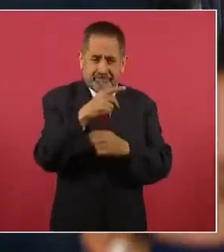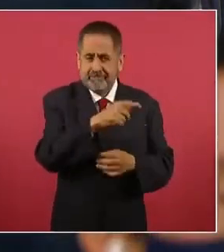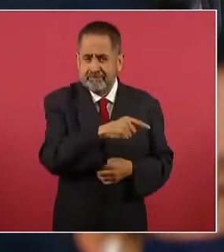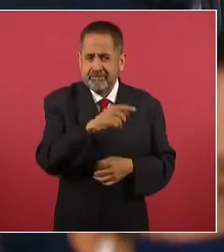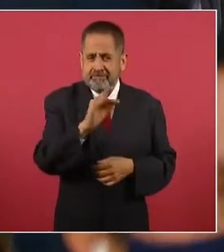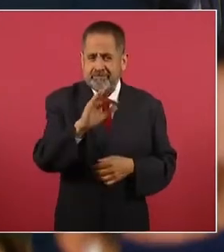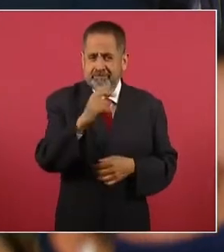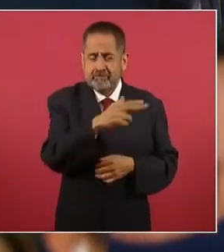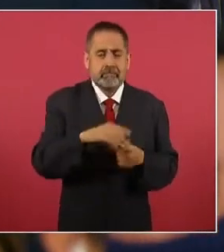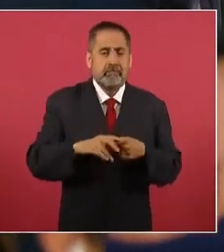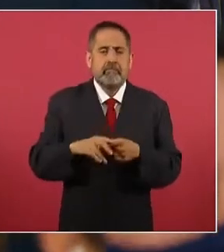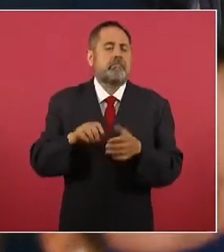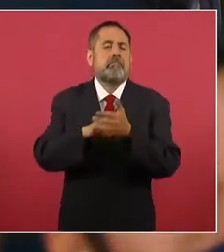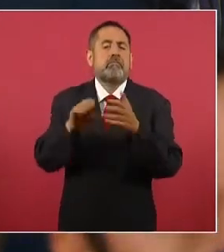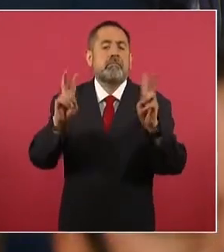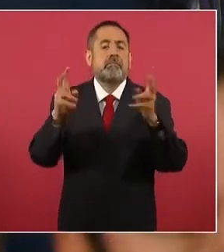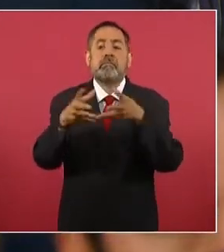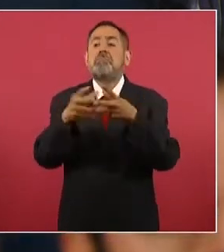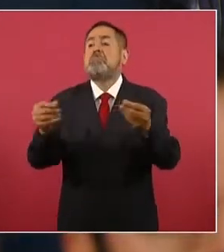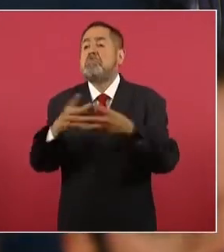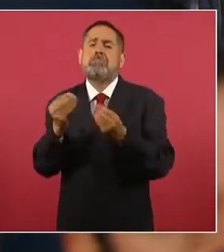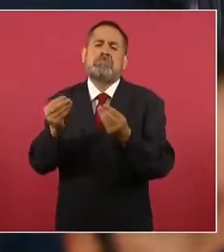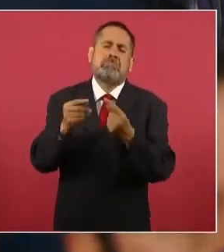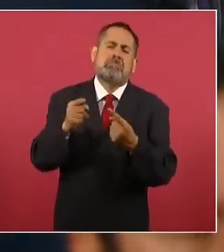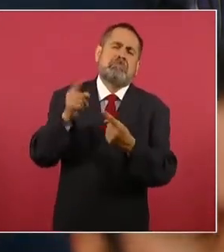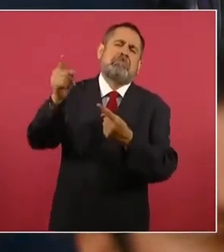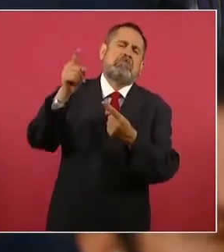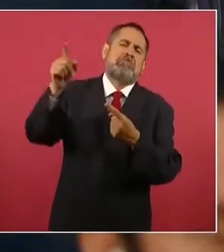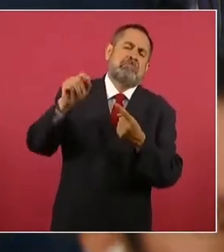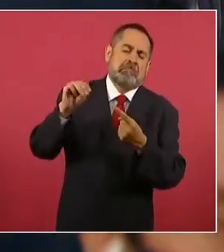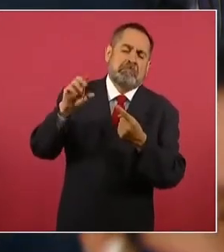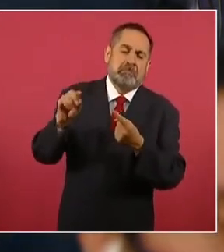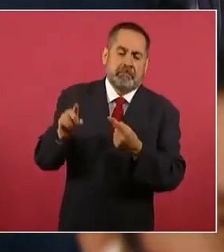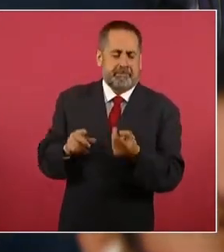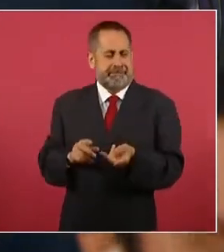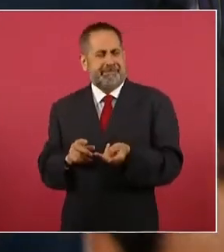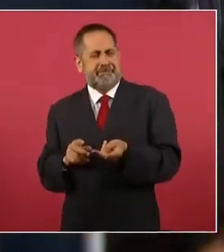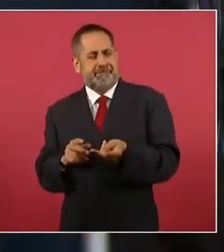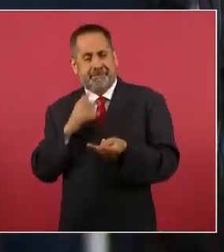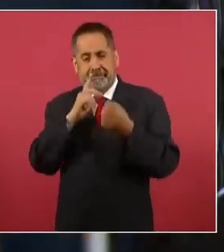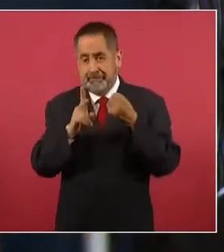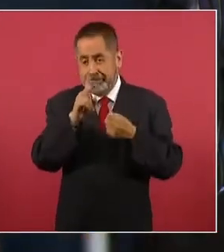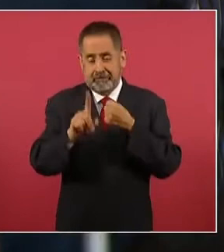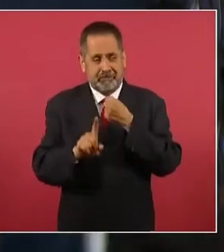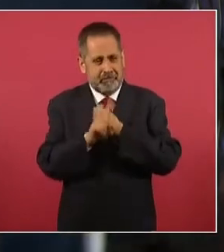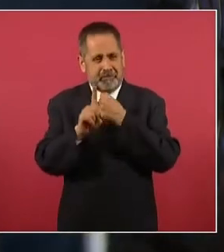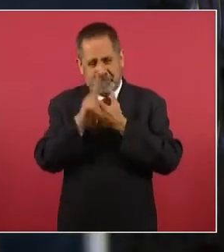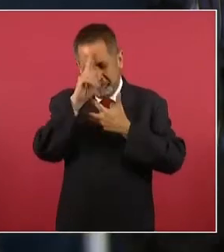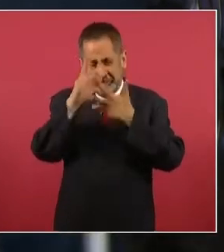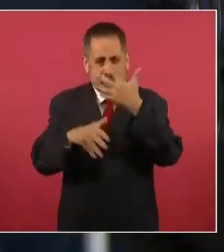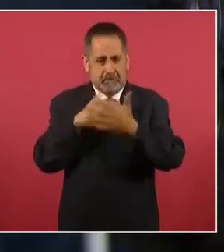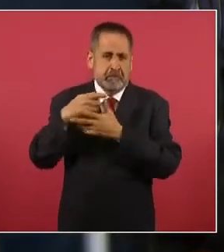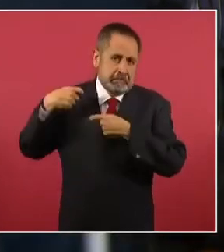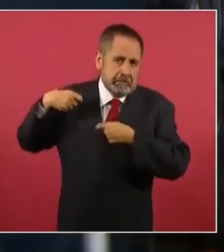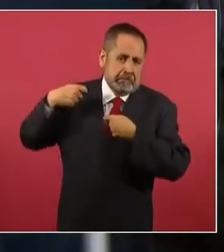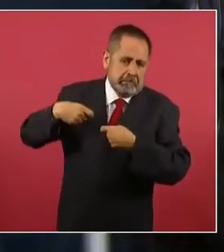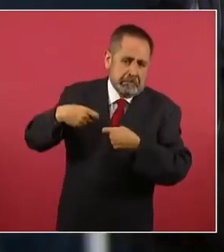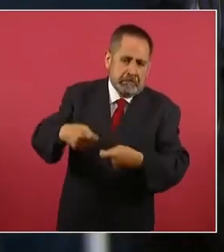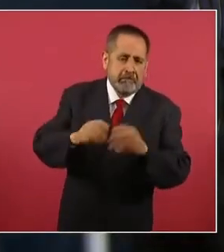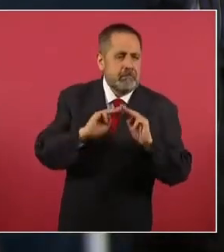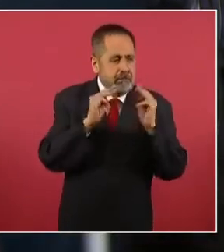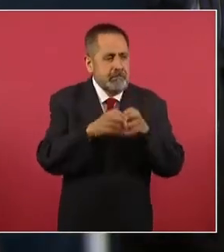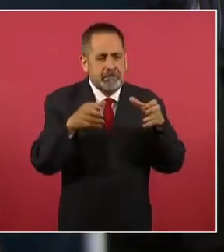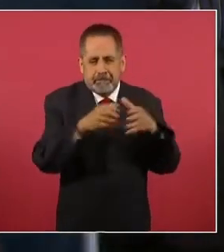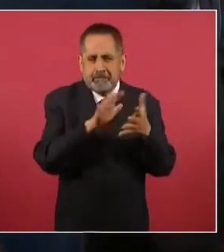usted. El tema de toda la situación de la violencia, que viene también por muchas inercias, y los cárteles que se